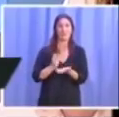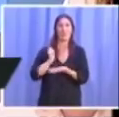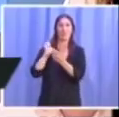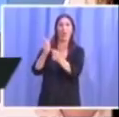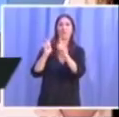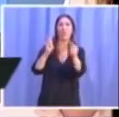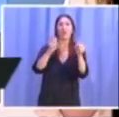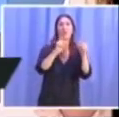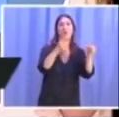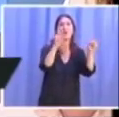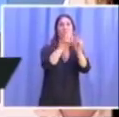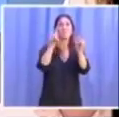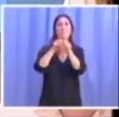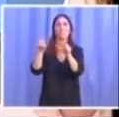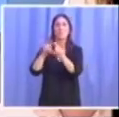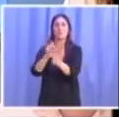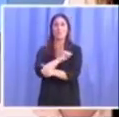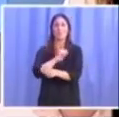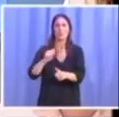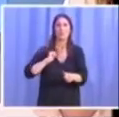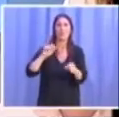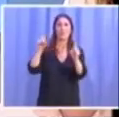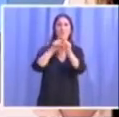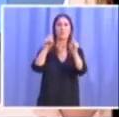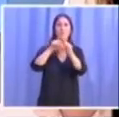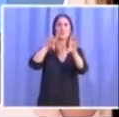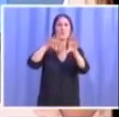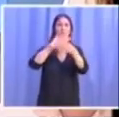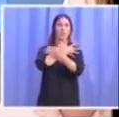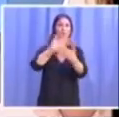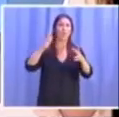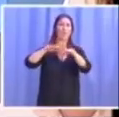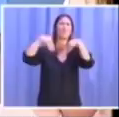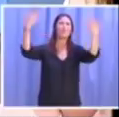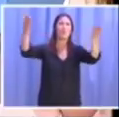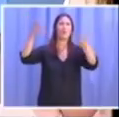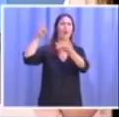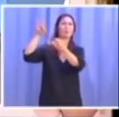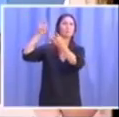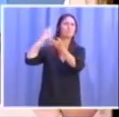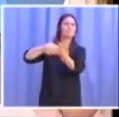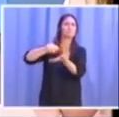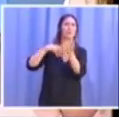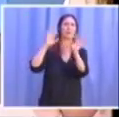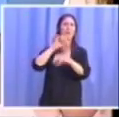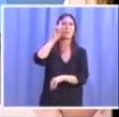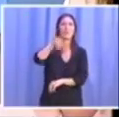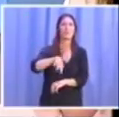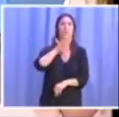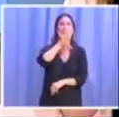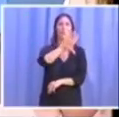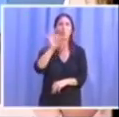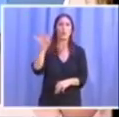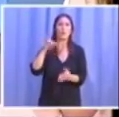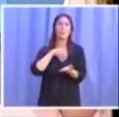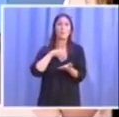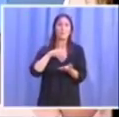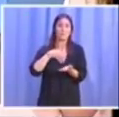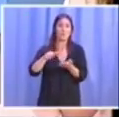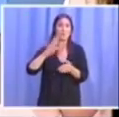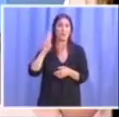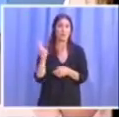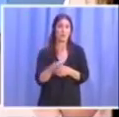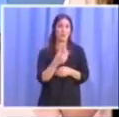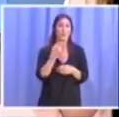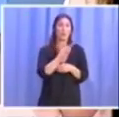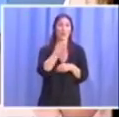de multinacionales y empresas que tributan fuera de esta ciudad. 150 millones de euros solo entre las siete principales empresas. Mañana